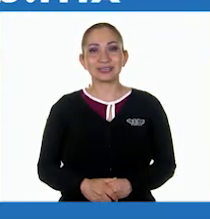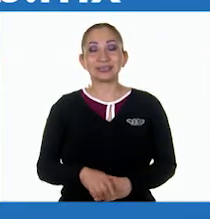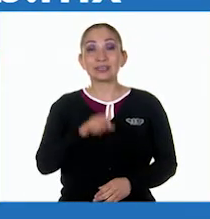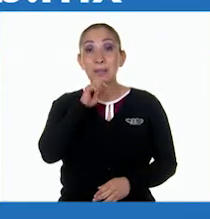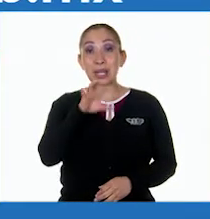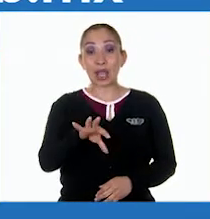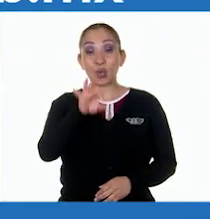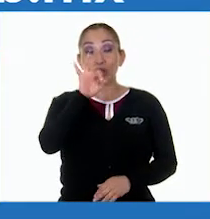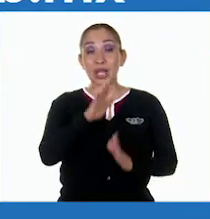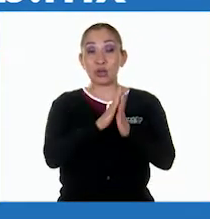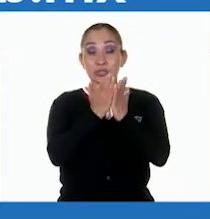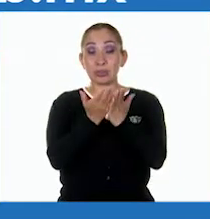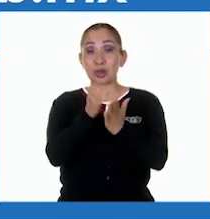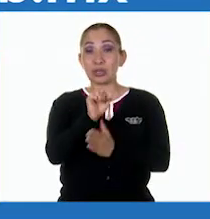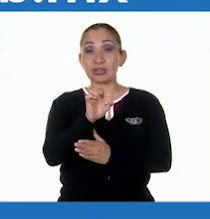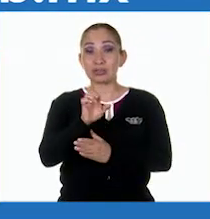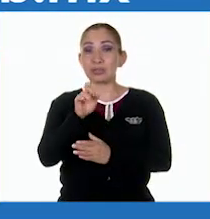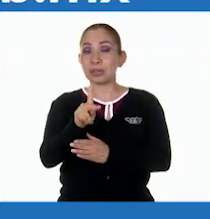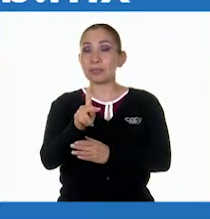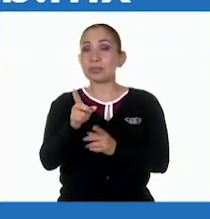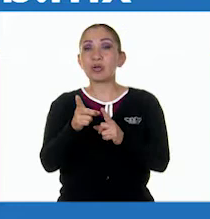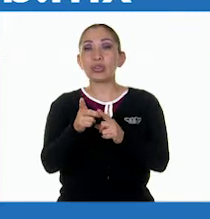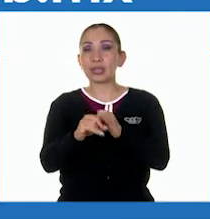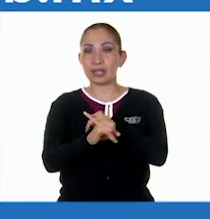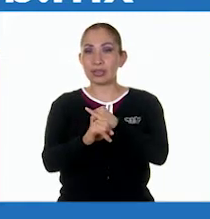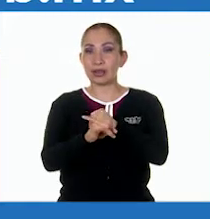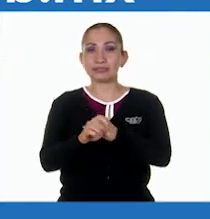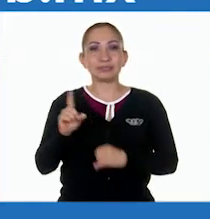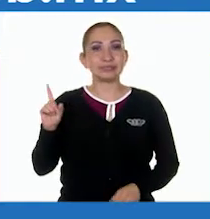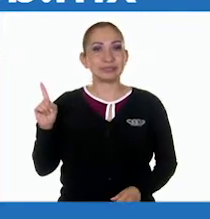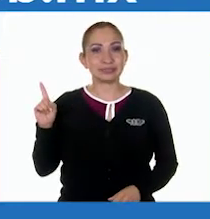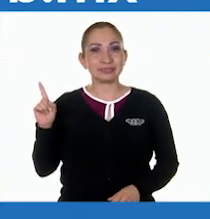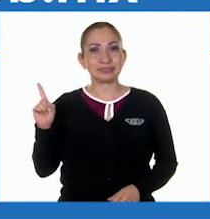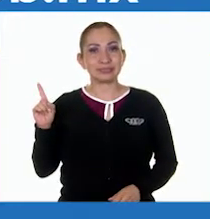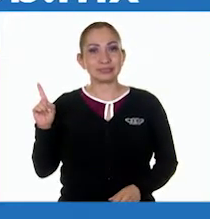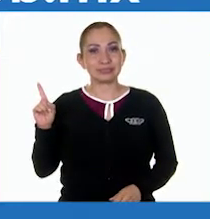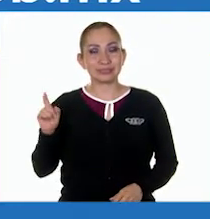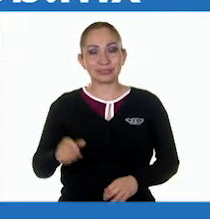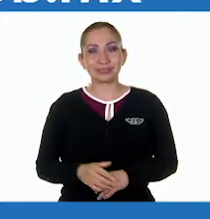También puedes encontrar los libros de texto en la página